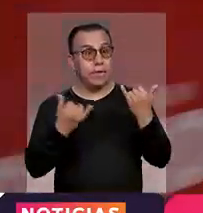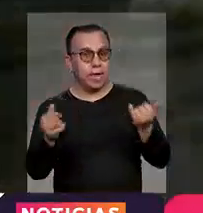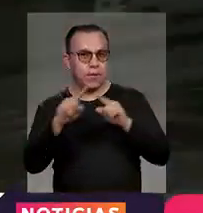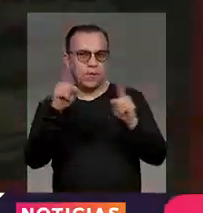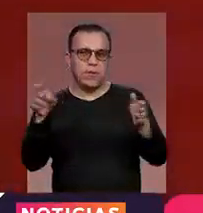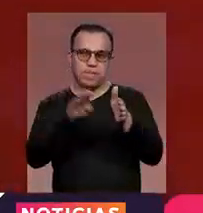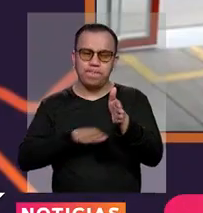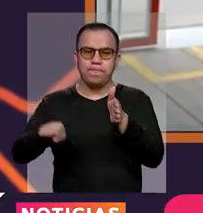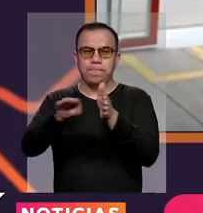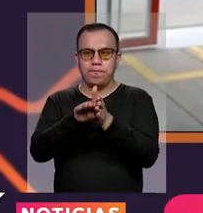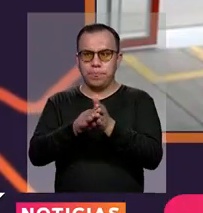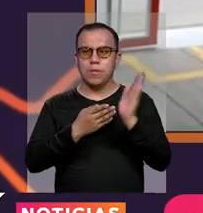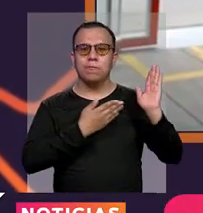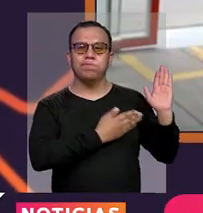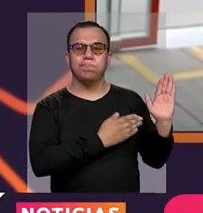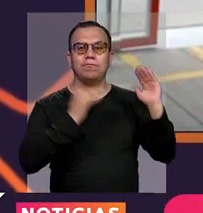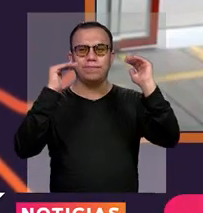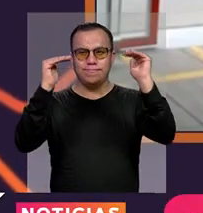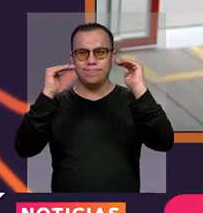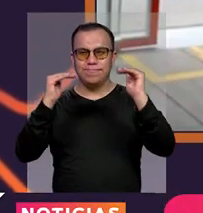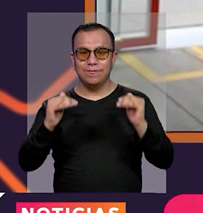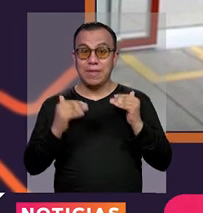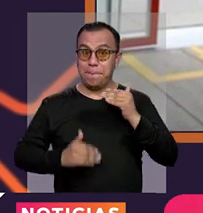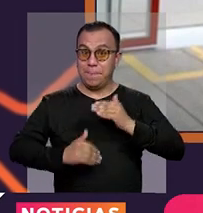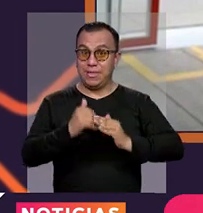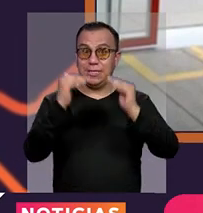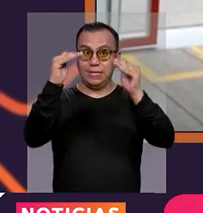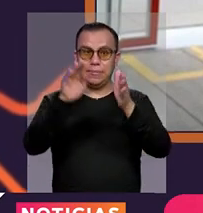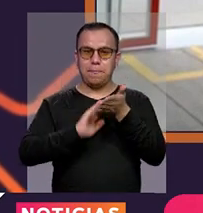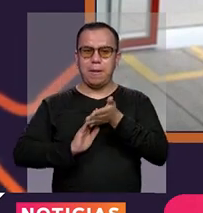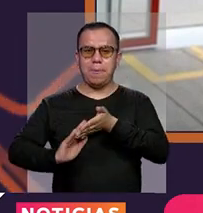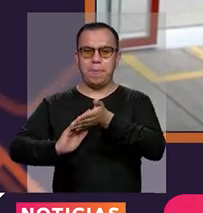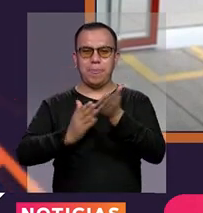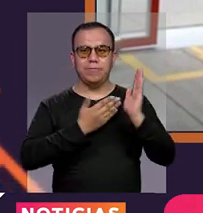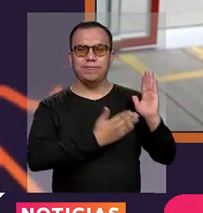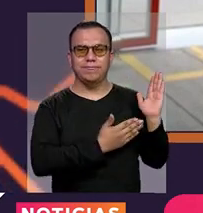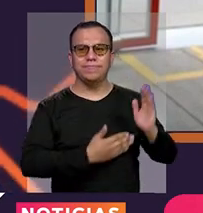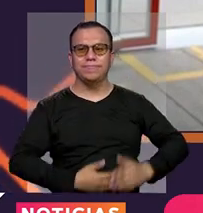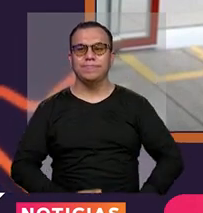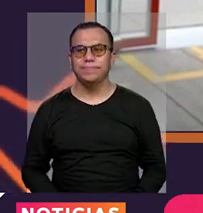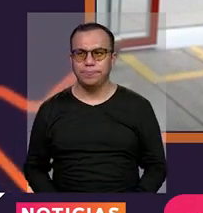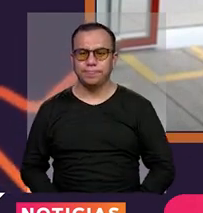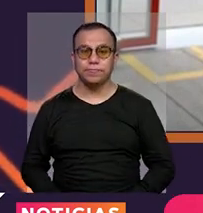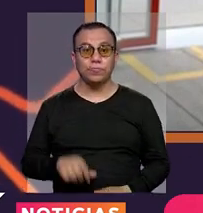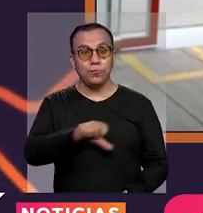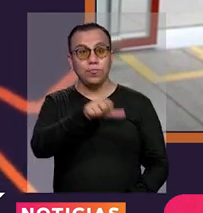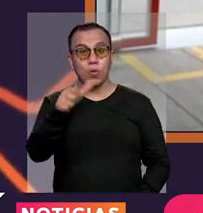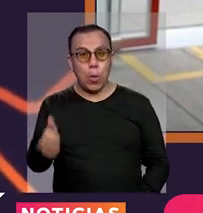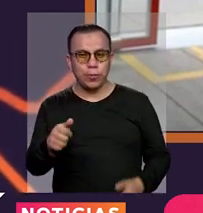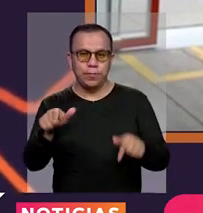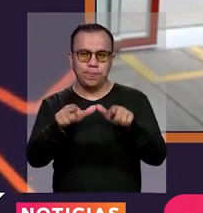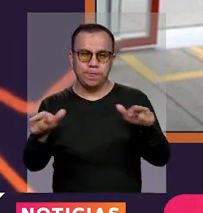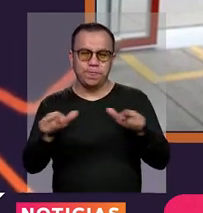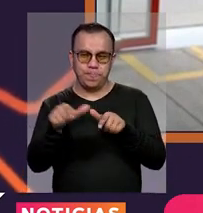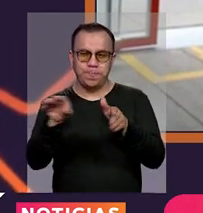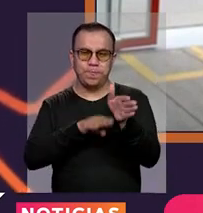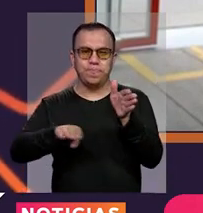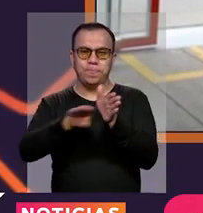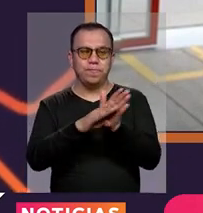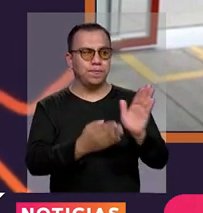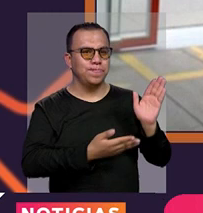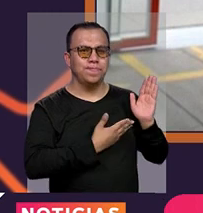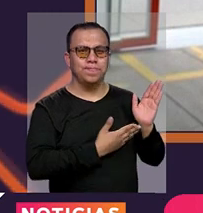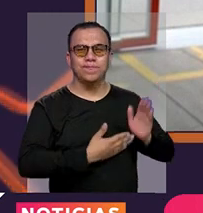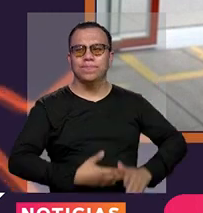siguientes troncales: Carrera Décima, San Bernardo, Bicentenario, San Victorino y Las Nieves. Eje Ambiental, Museo del Oro y Aguas, incluyendo la